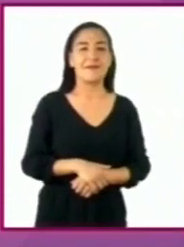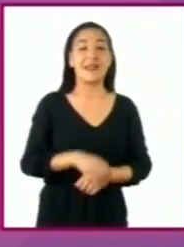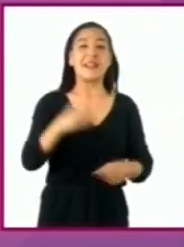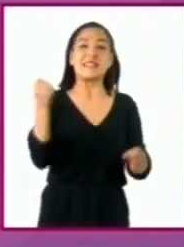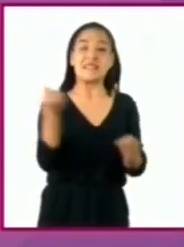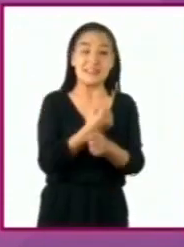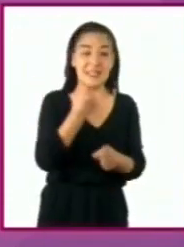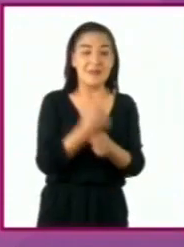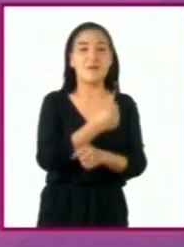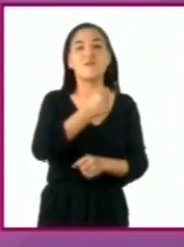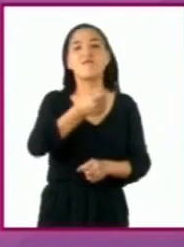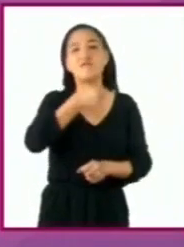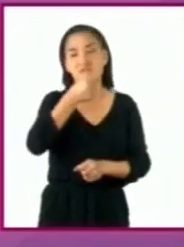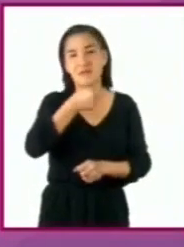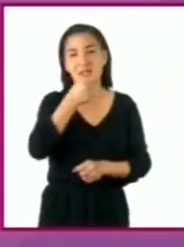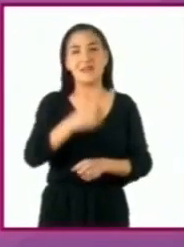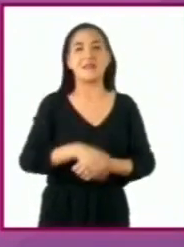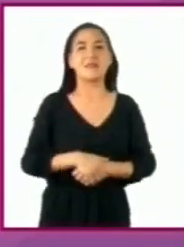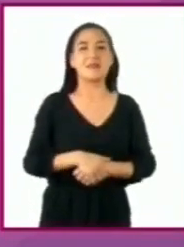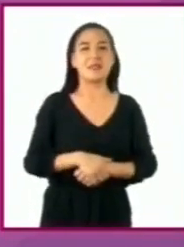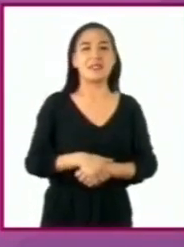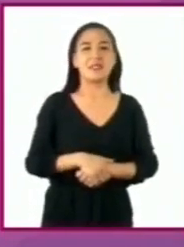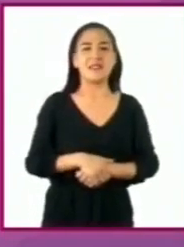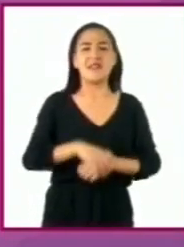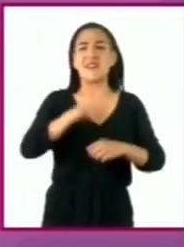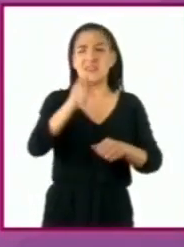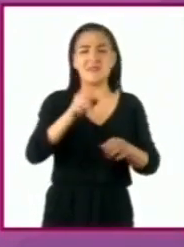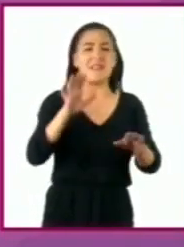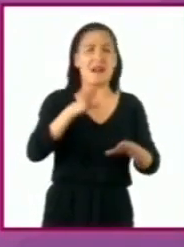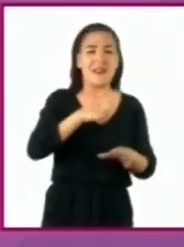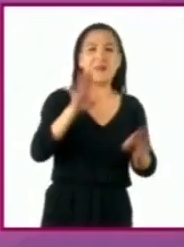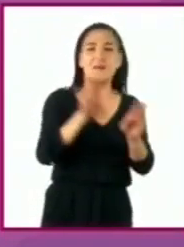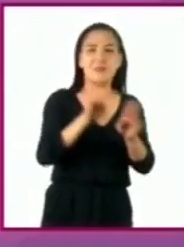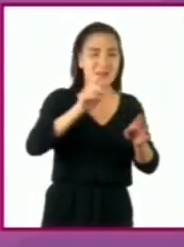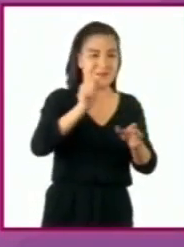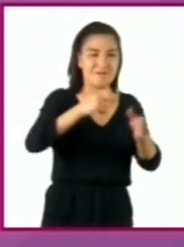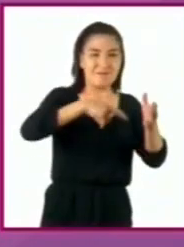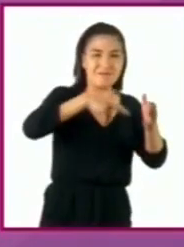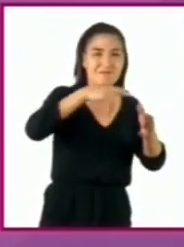Zapatos viejos. ¿Hay algo más digno de pintarse